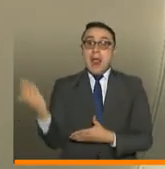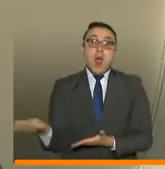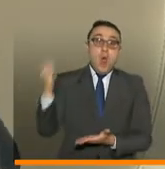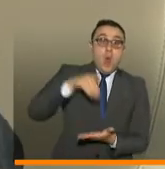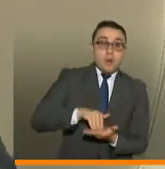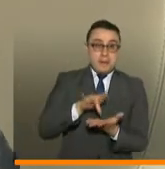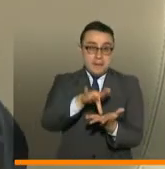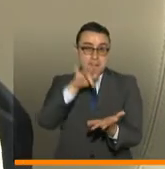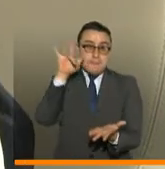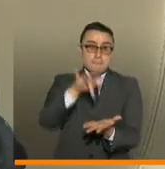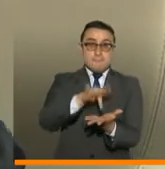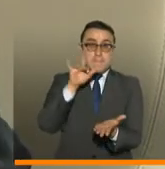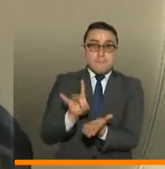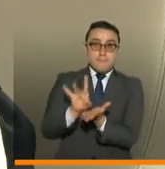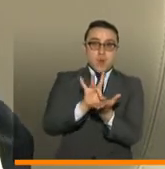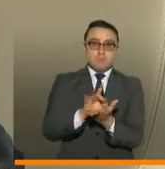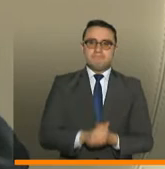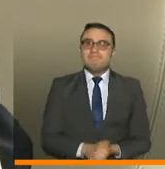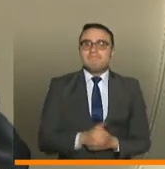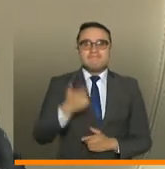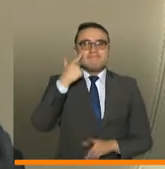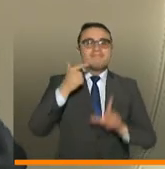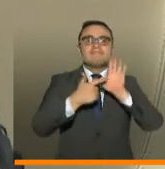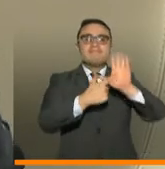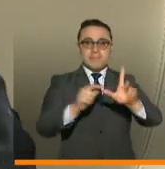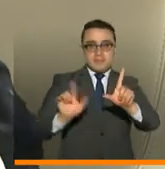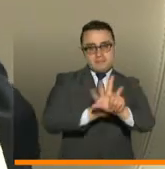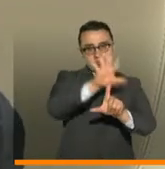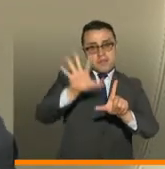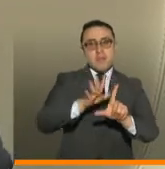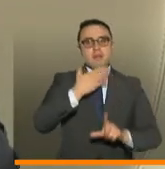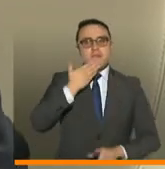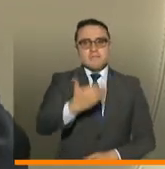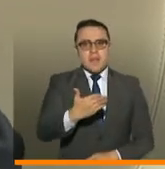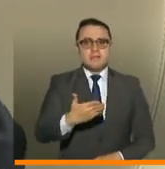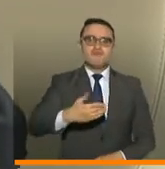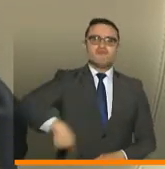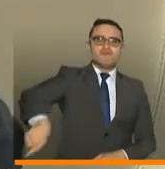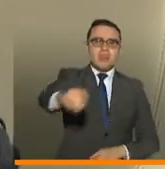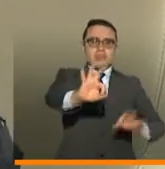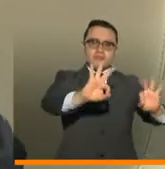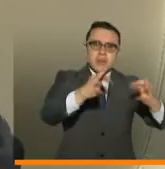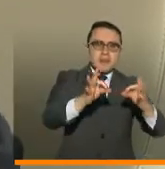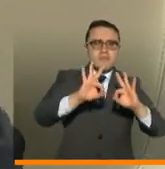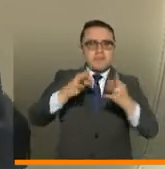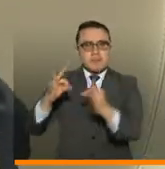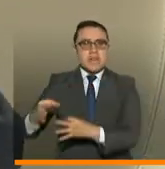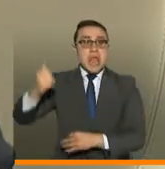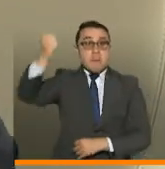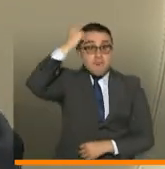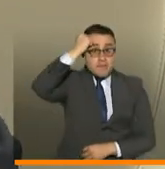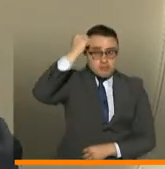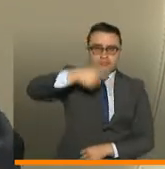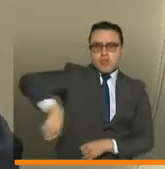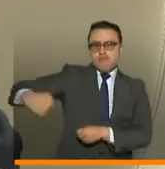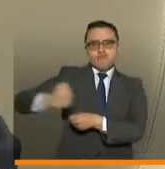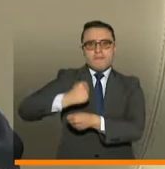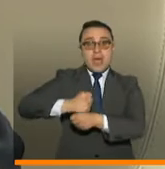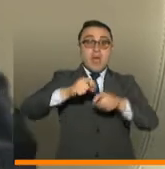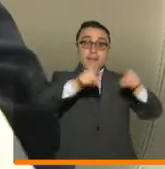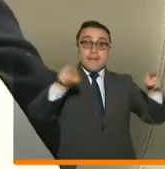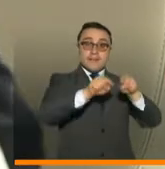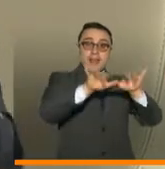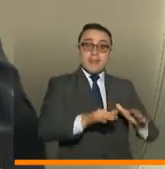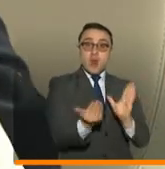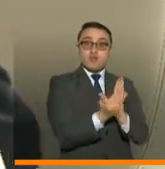este video y desde aquí, gracias a todos los que están movilizando, las familias, al trabajo de los maestros y a esos secretarios que con un